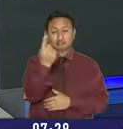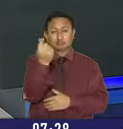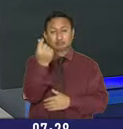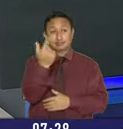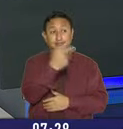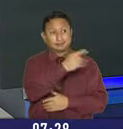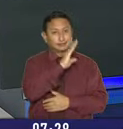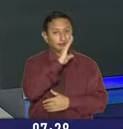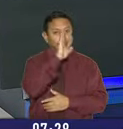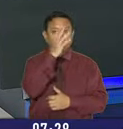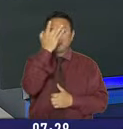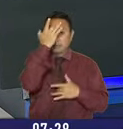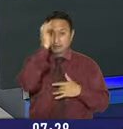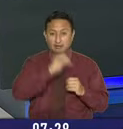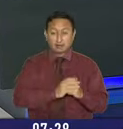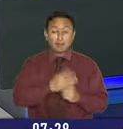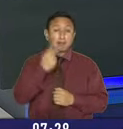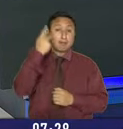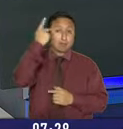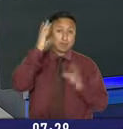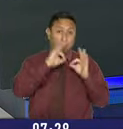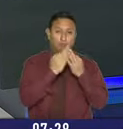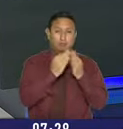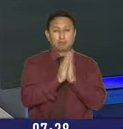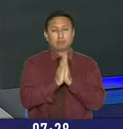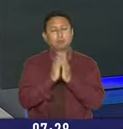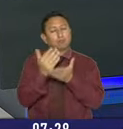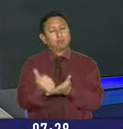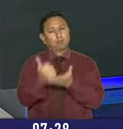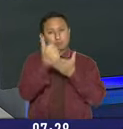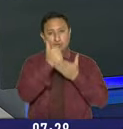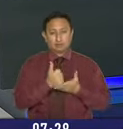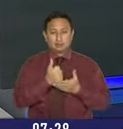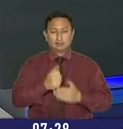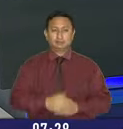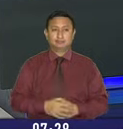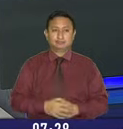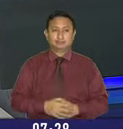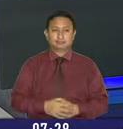familia, apelan a su solidaridad, amigos. Veamos.